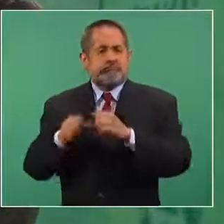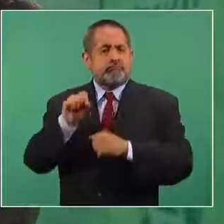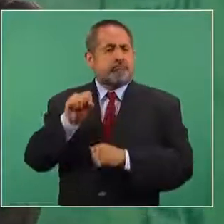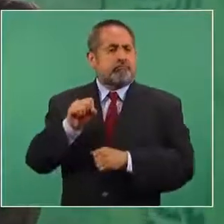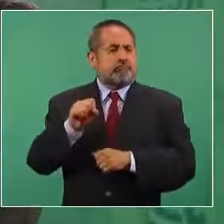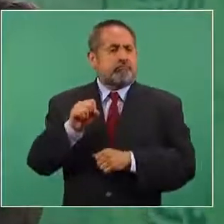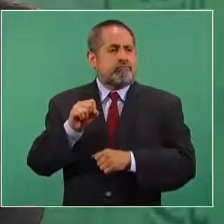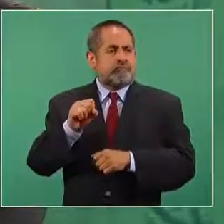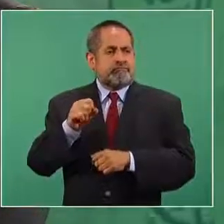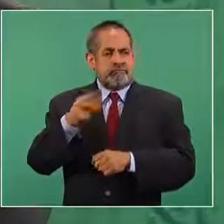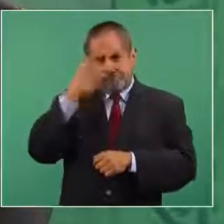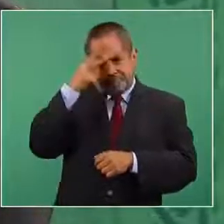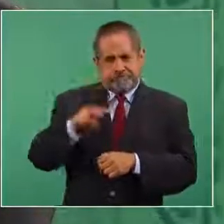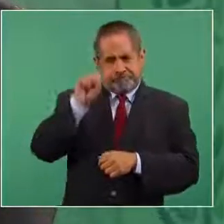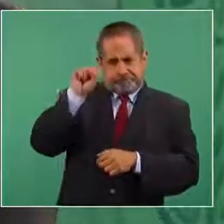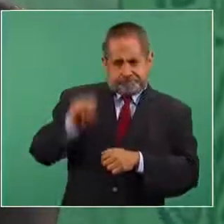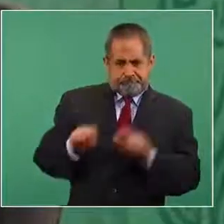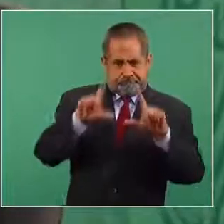de nuestro país.